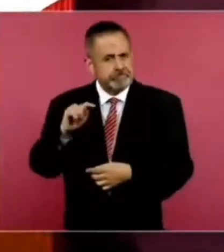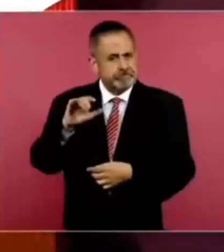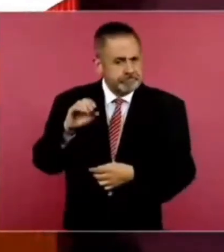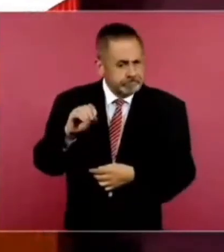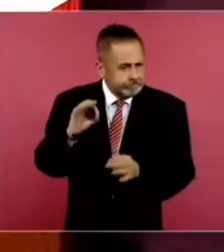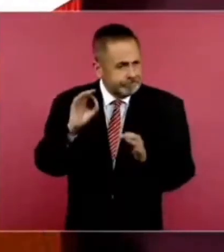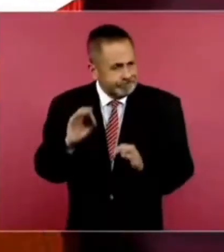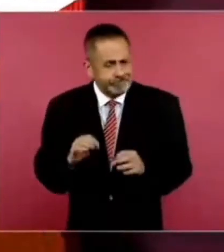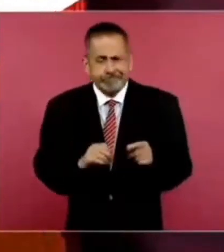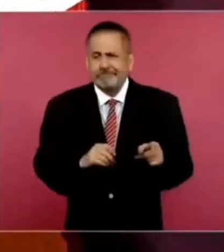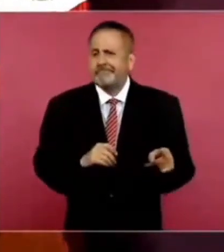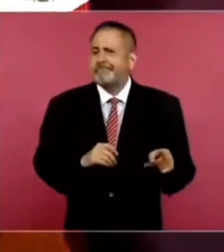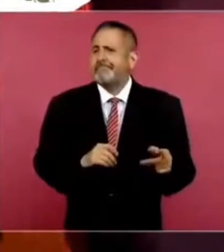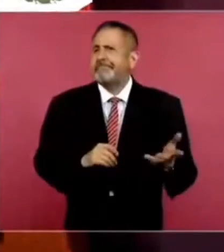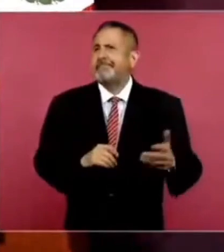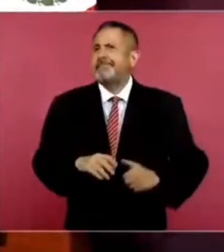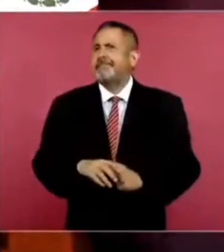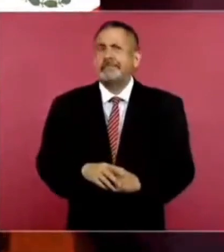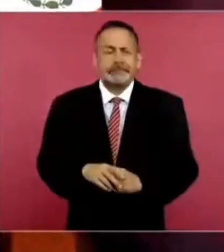es